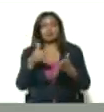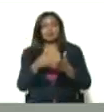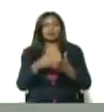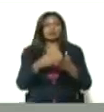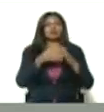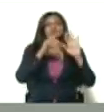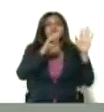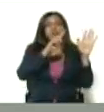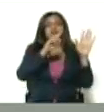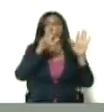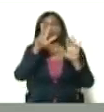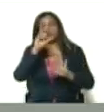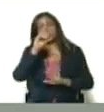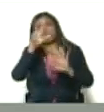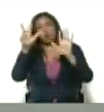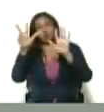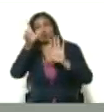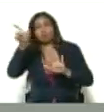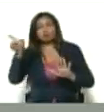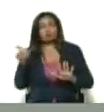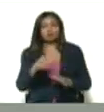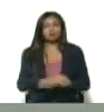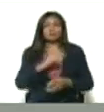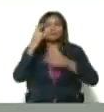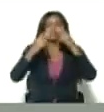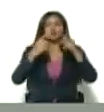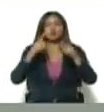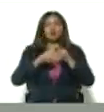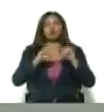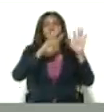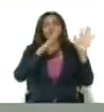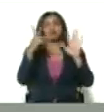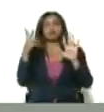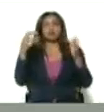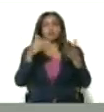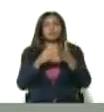125.608 compatriotas. Personas visitadas,